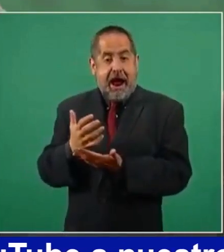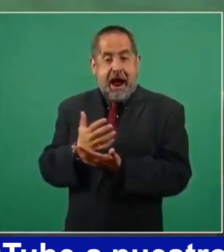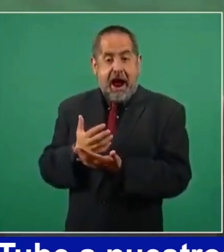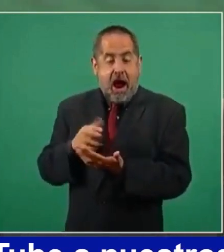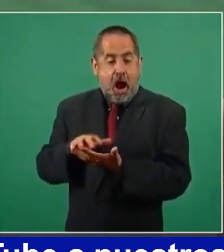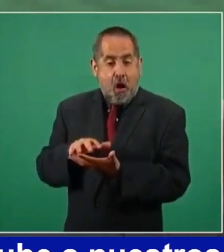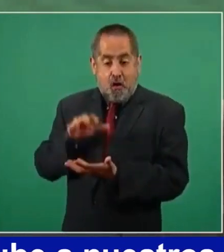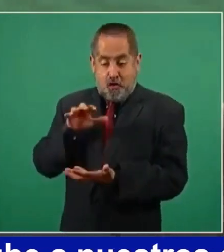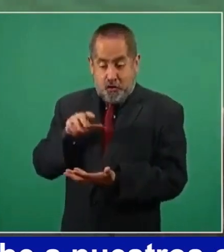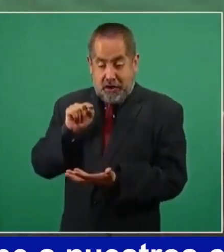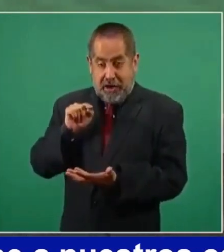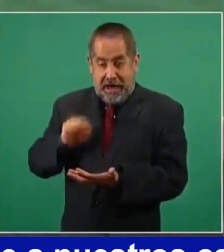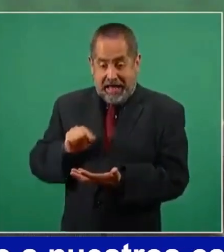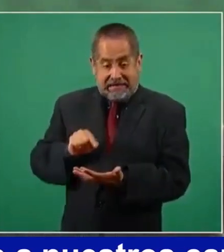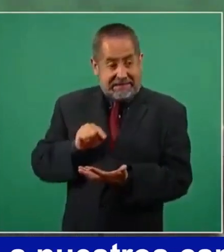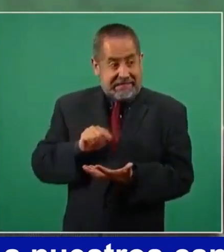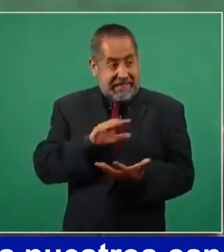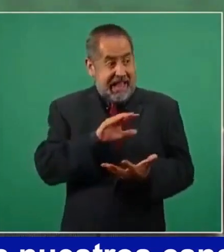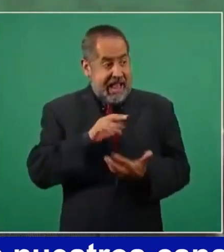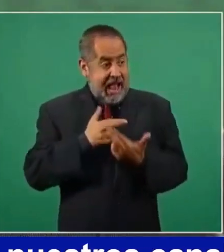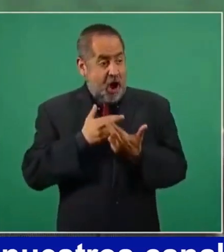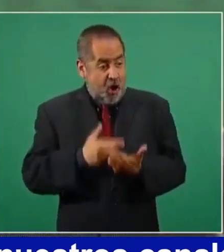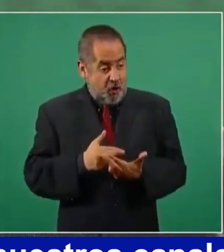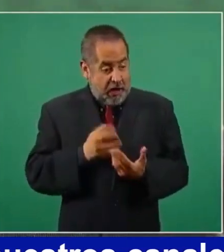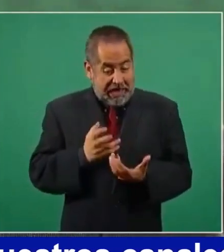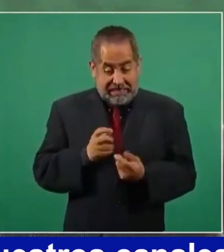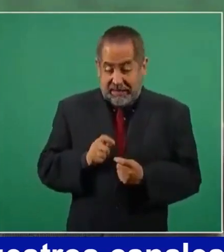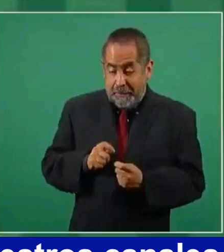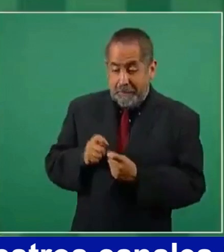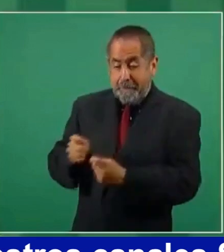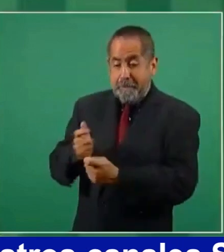casi vamos a financiar el Tren Maya.